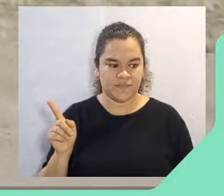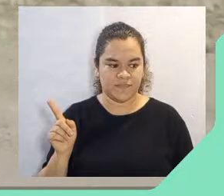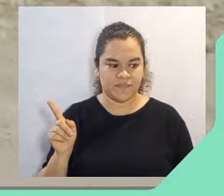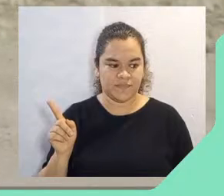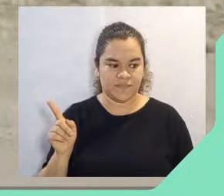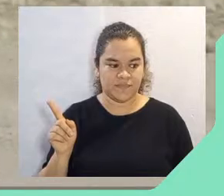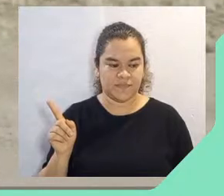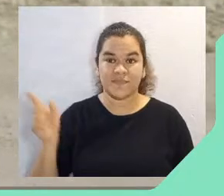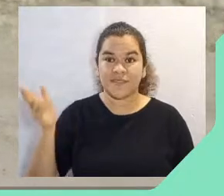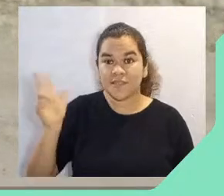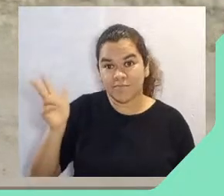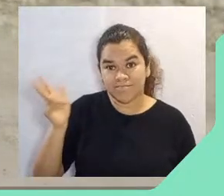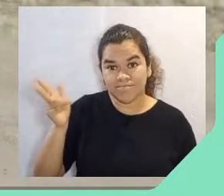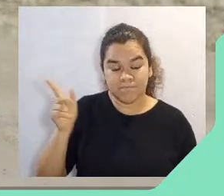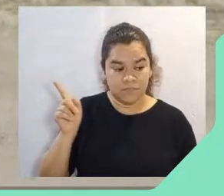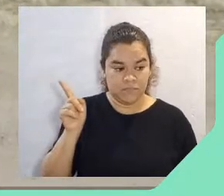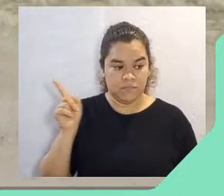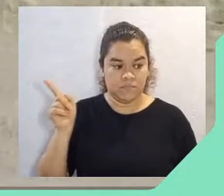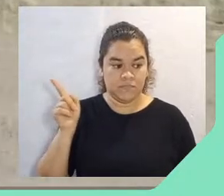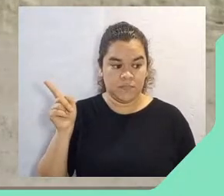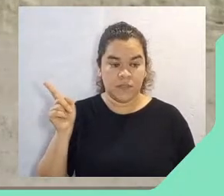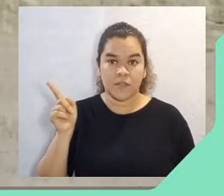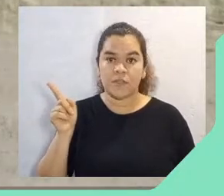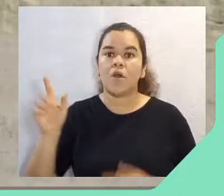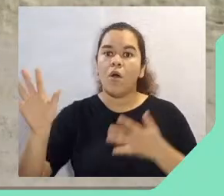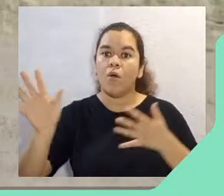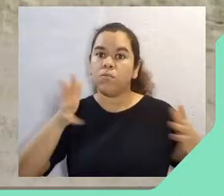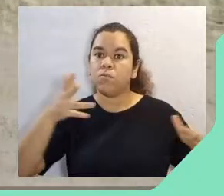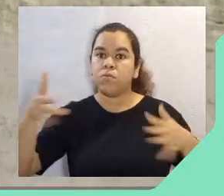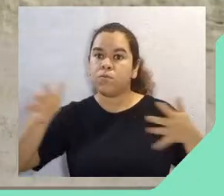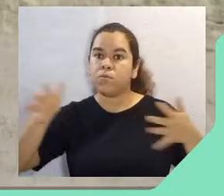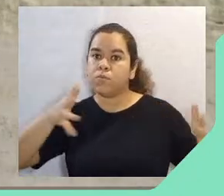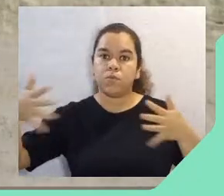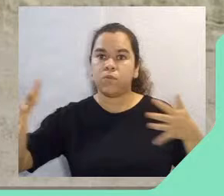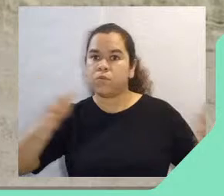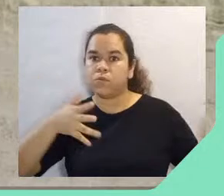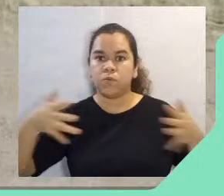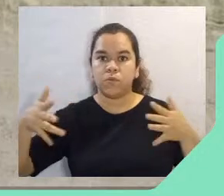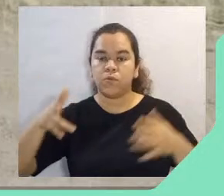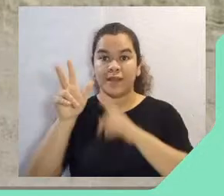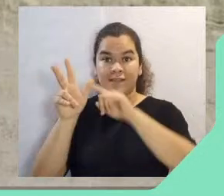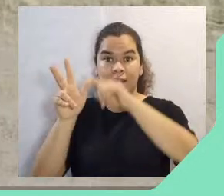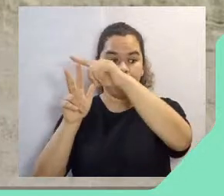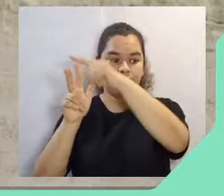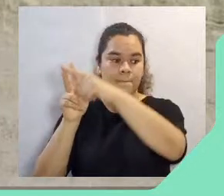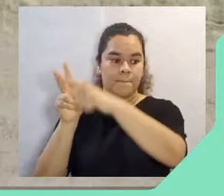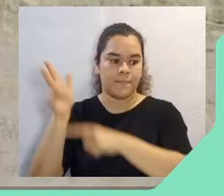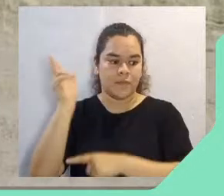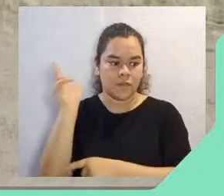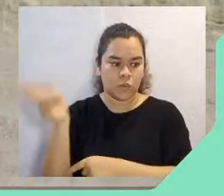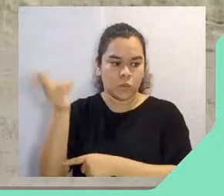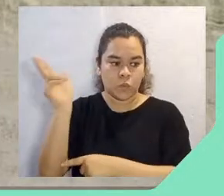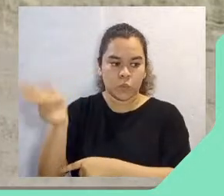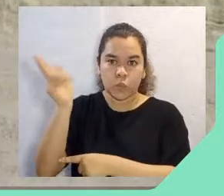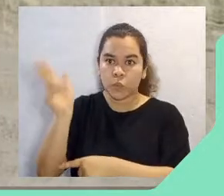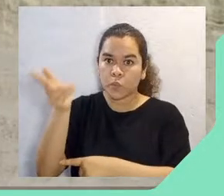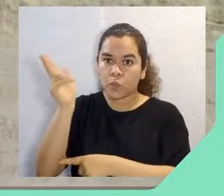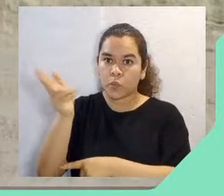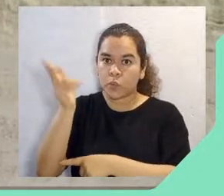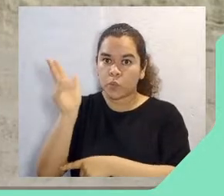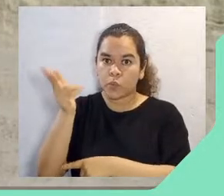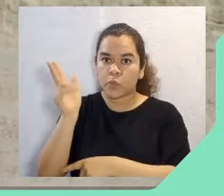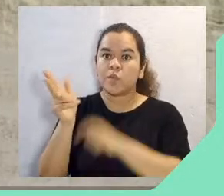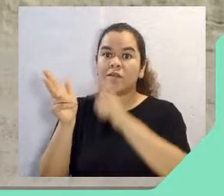viento aprovechan la velocidad del viento y hacen que giren estas paletas, y ese giro es el